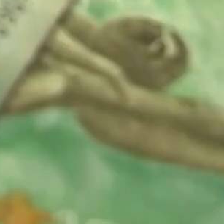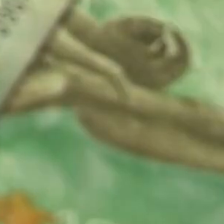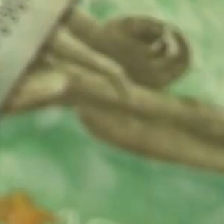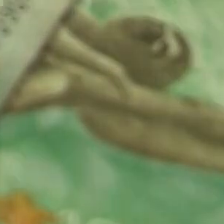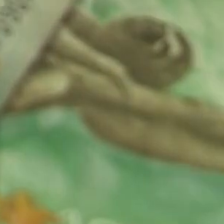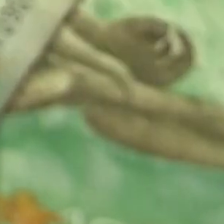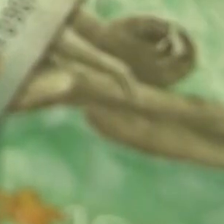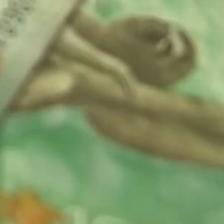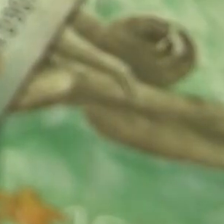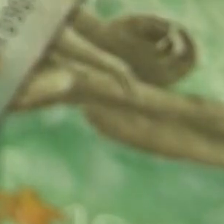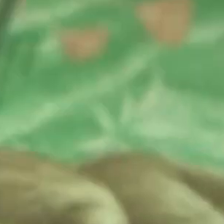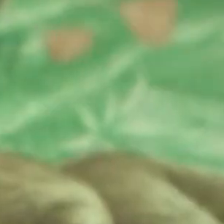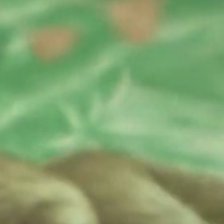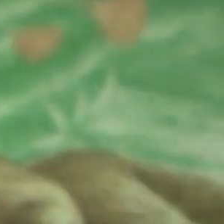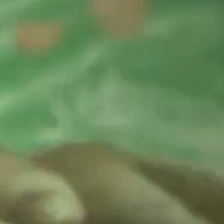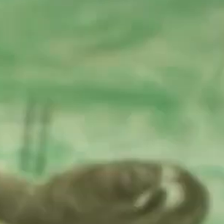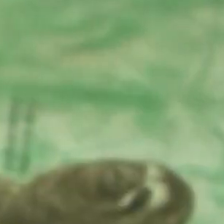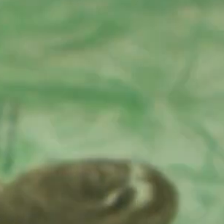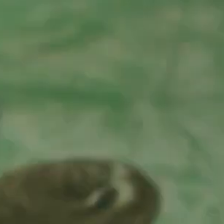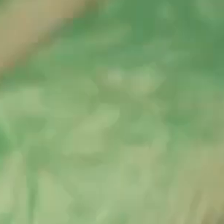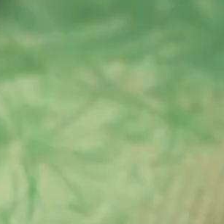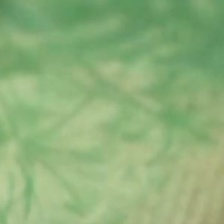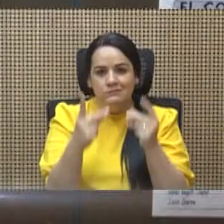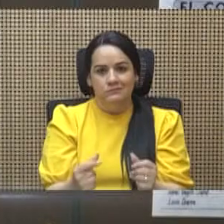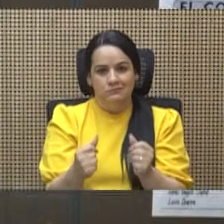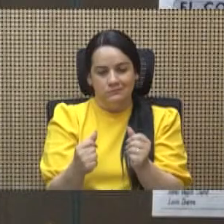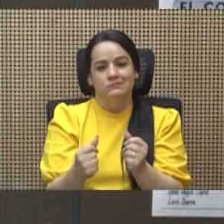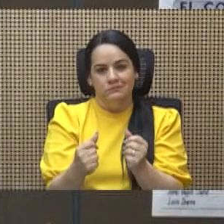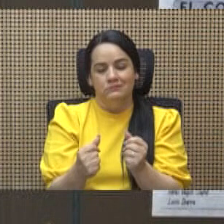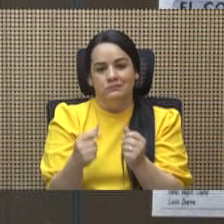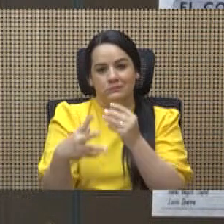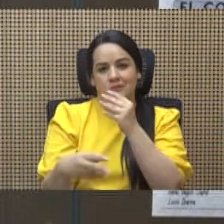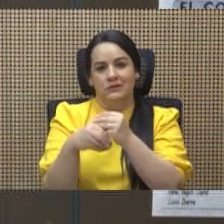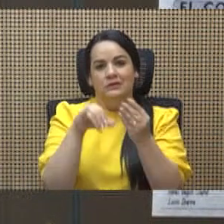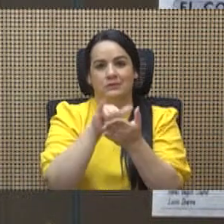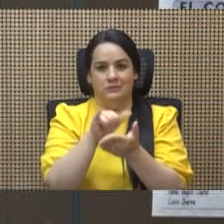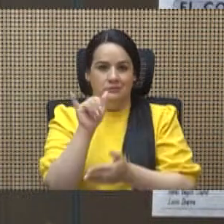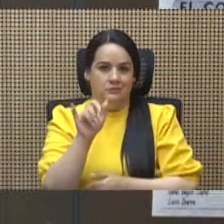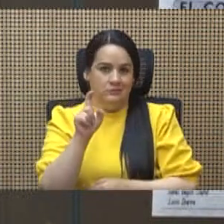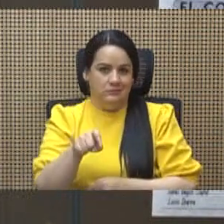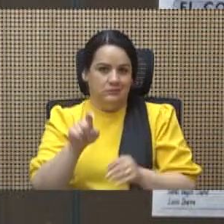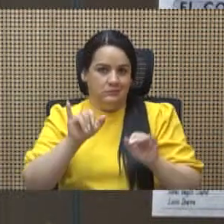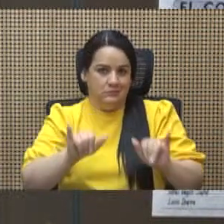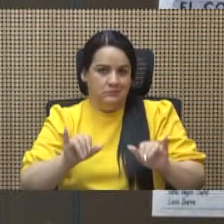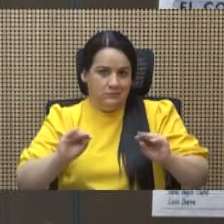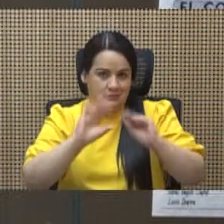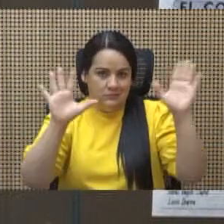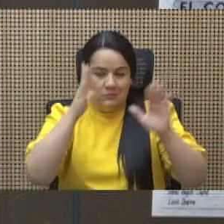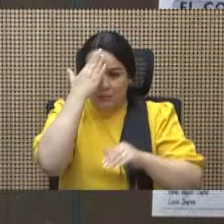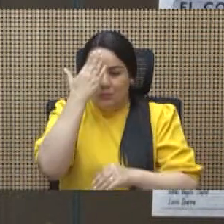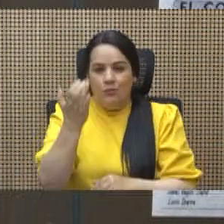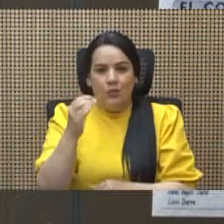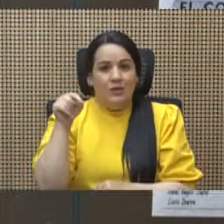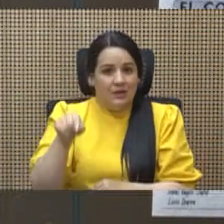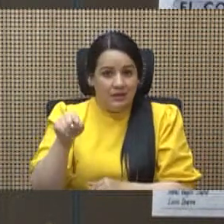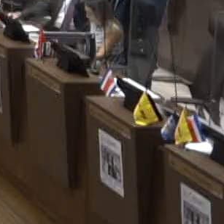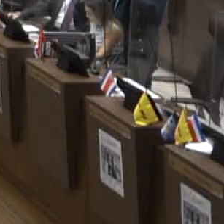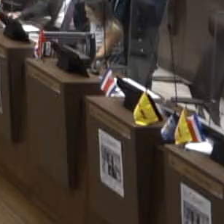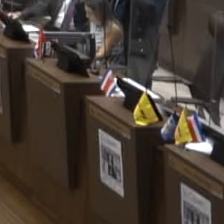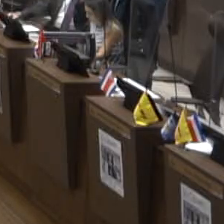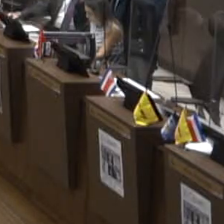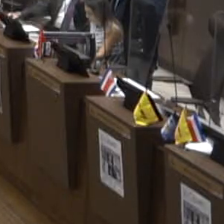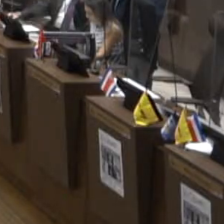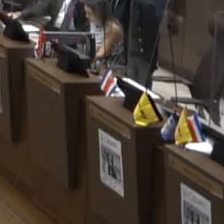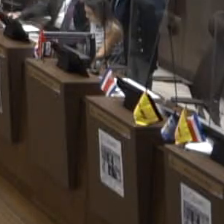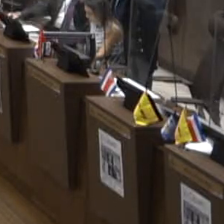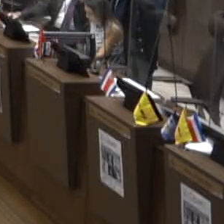de construcción de los tribunales en quepos el jefe de fracción del frente amplio Jonathan Acuña resaltó la seriedad